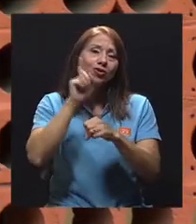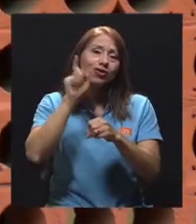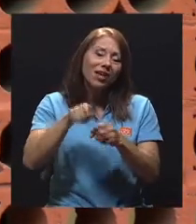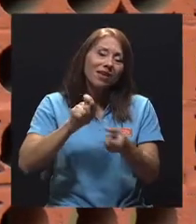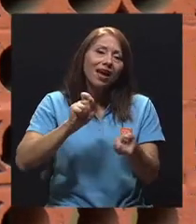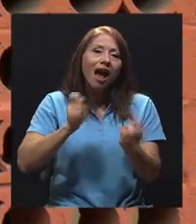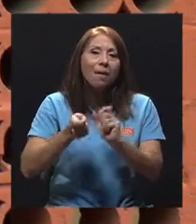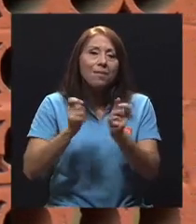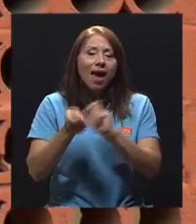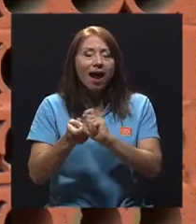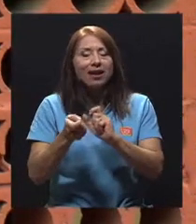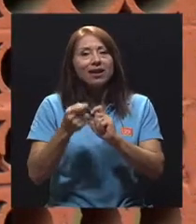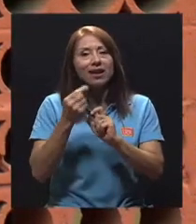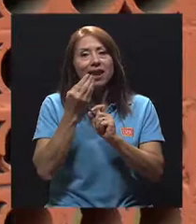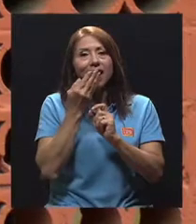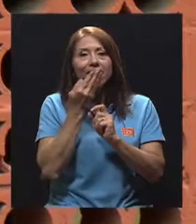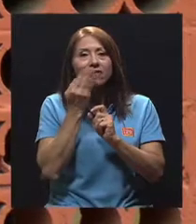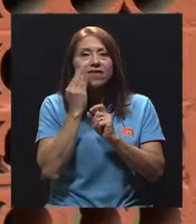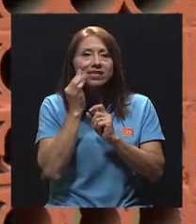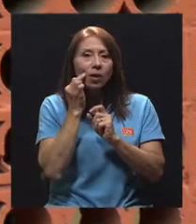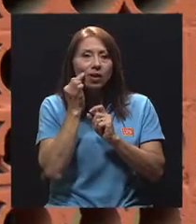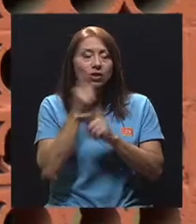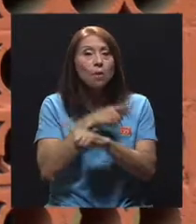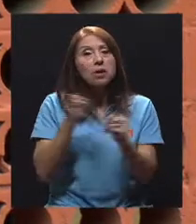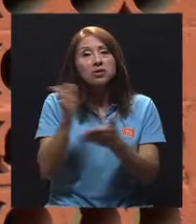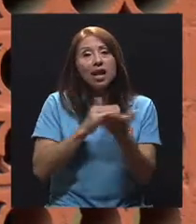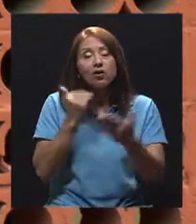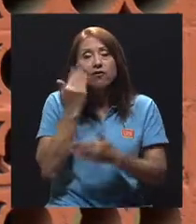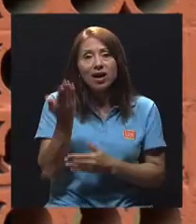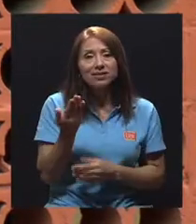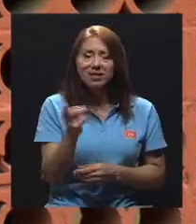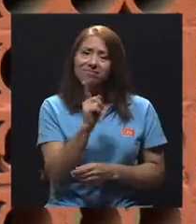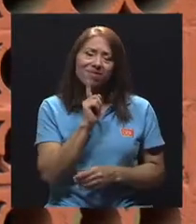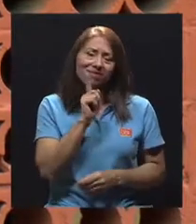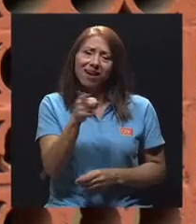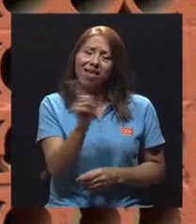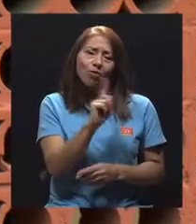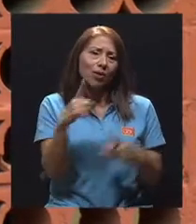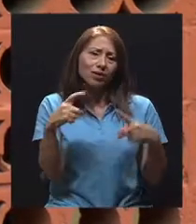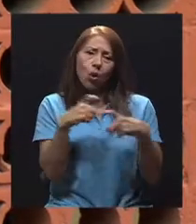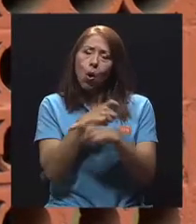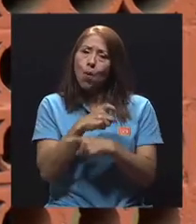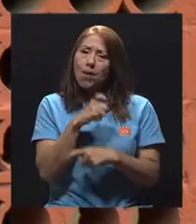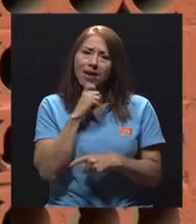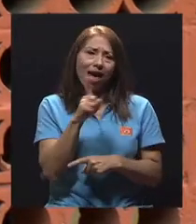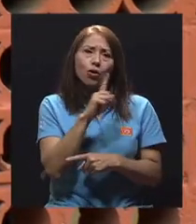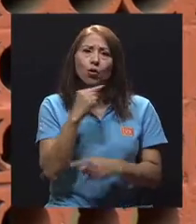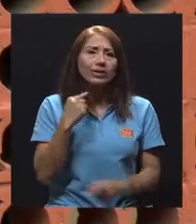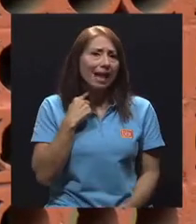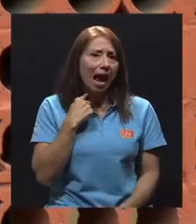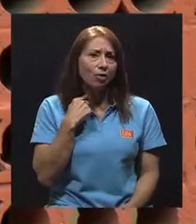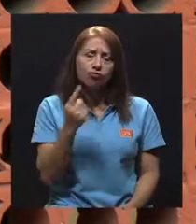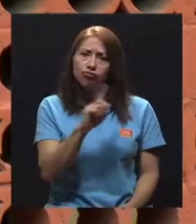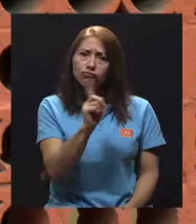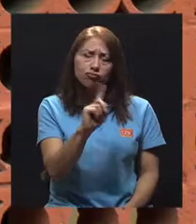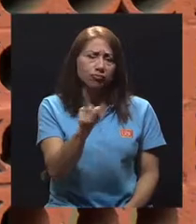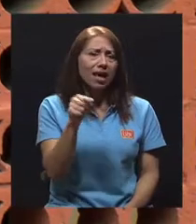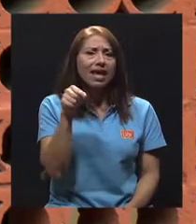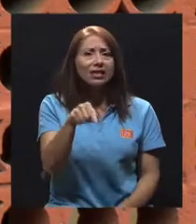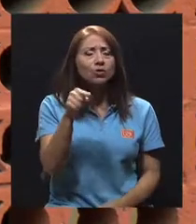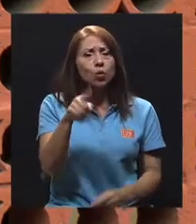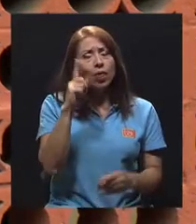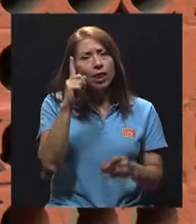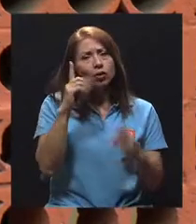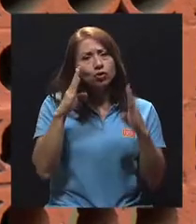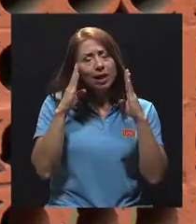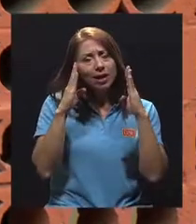restauraciones. 8 o 10 años cambiar la restauración. Pero es algo muy fácil, en realidad no es complicado, no es caro, no es costoso, es